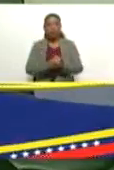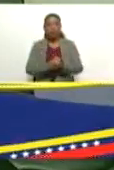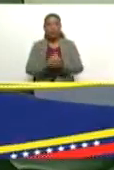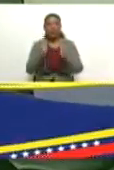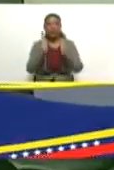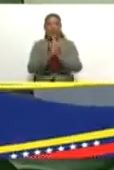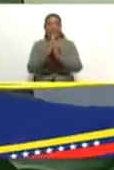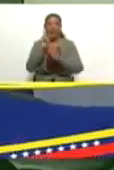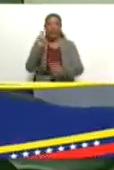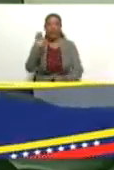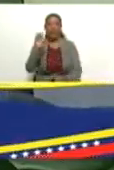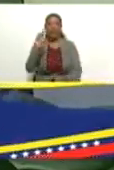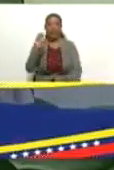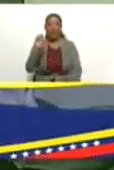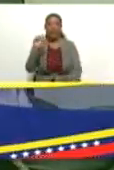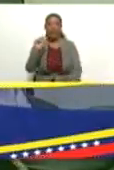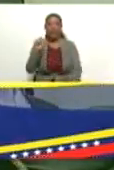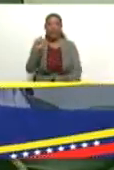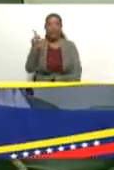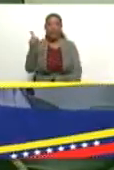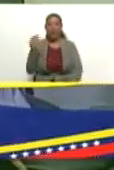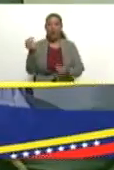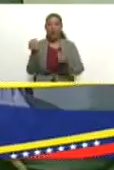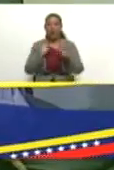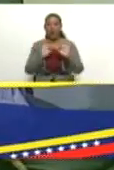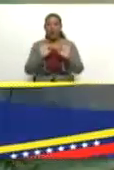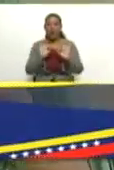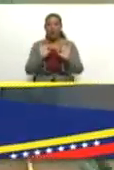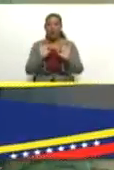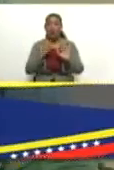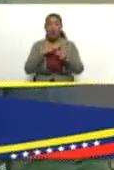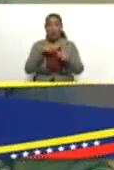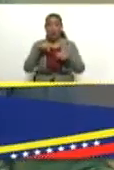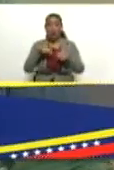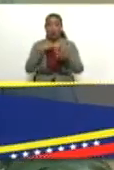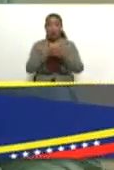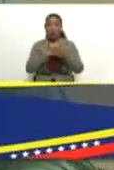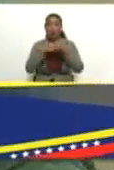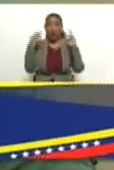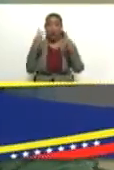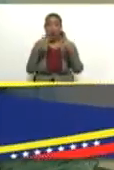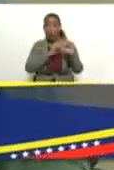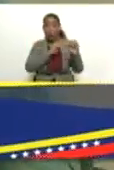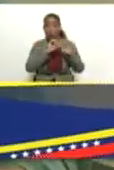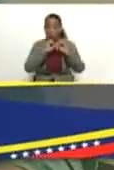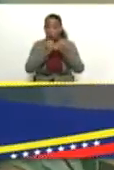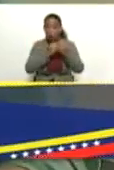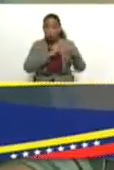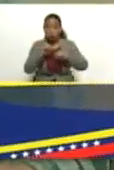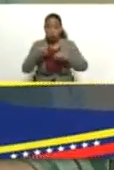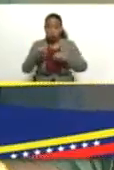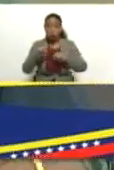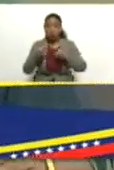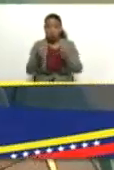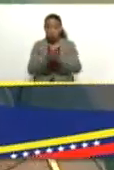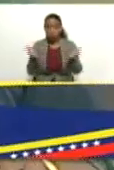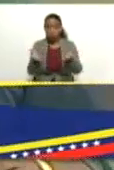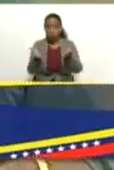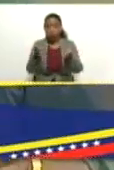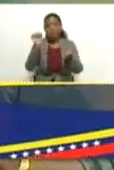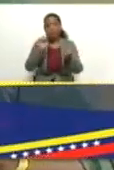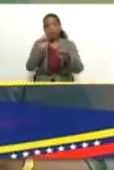del Tuy, ¿cómo está preparado para esa consulta? No, en batalla, para que esté la victoria. Organizado, movilizado. ¿Están motivados? Motivados